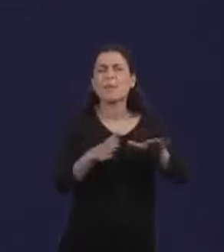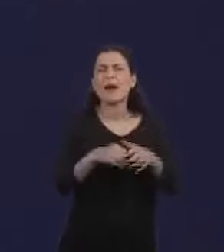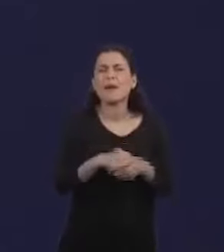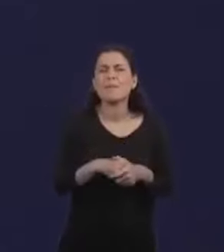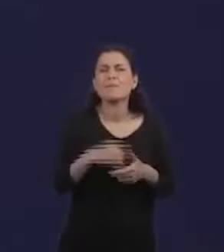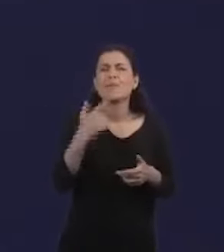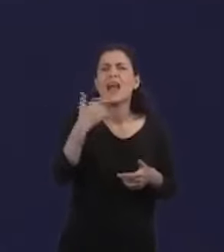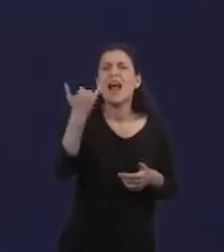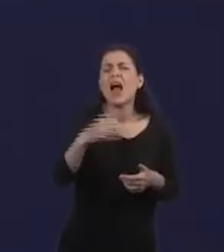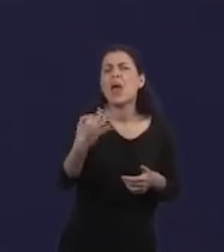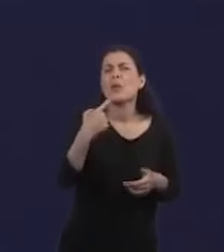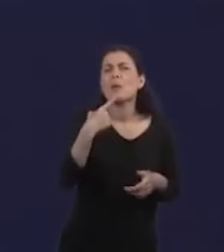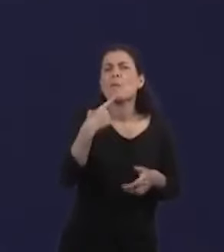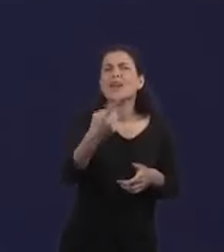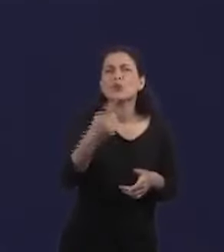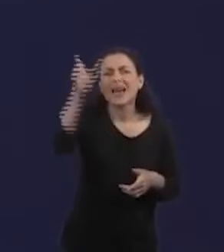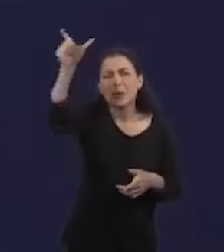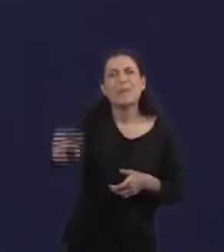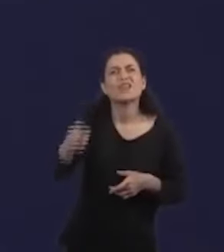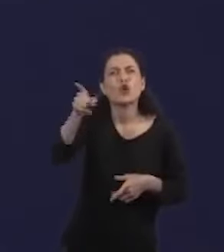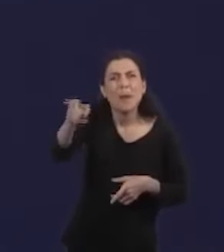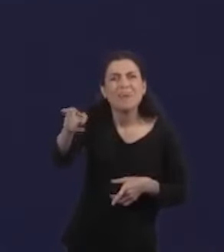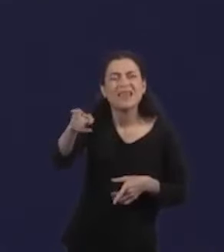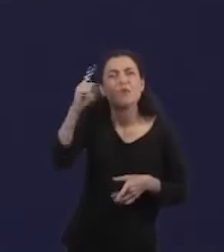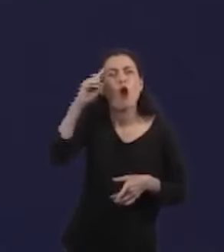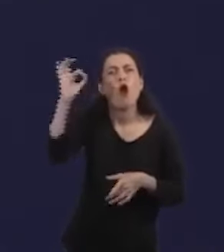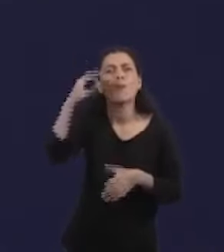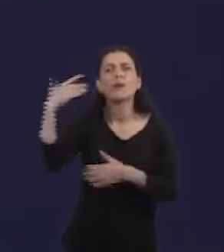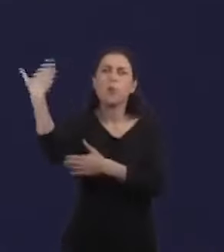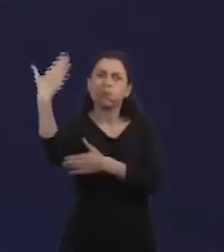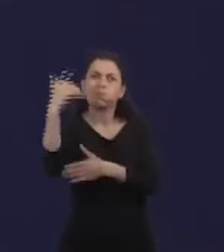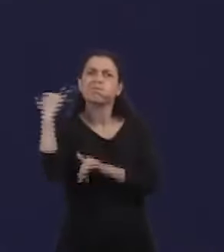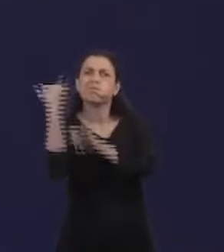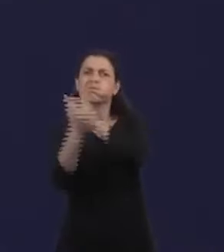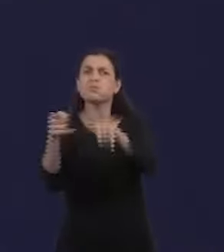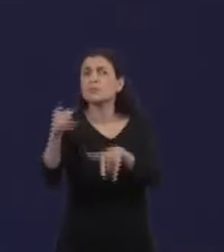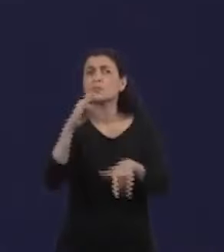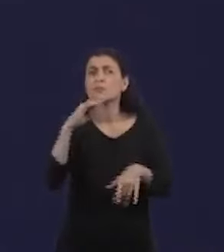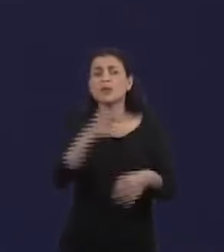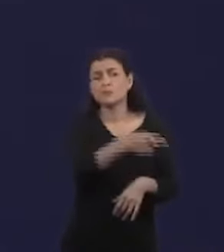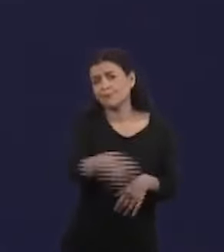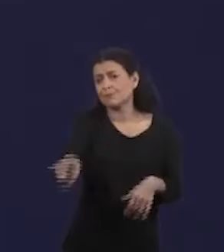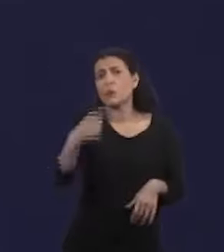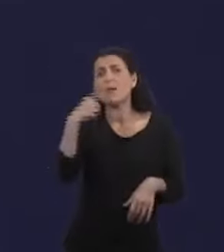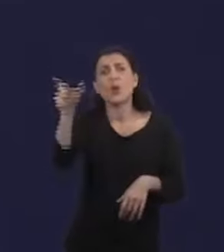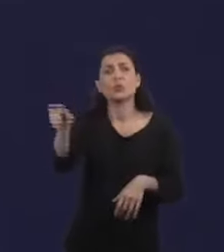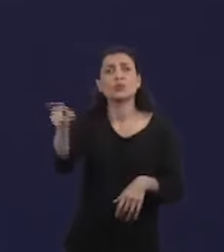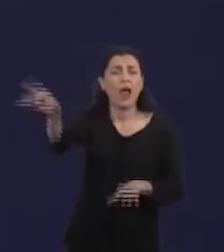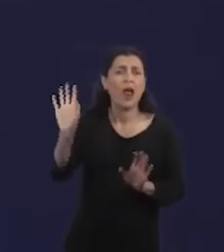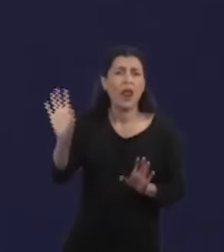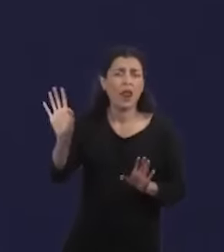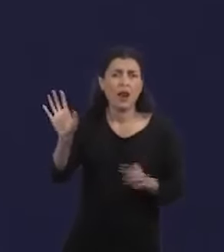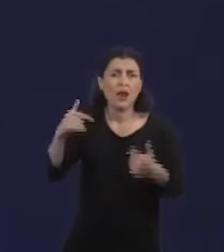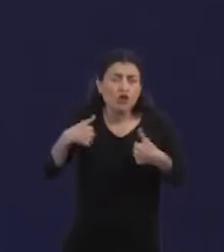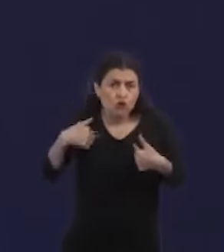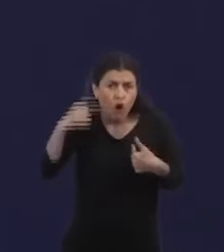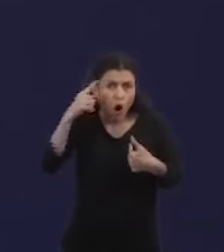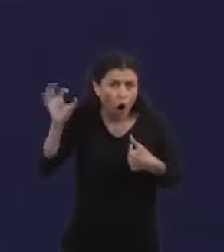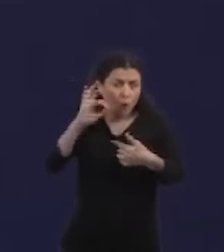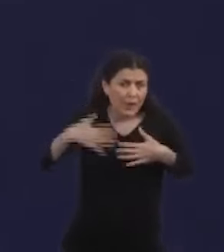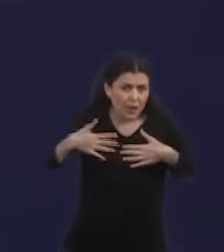hay que preguntarle a él qué fue lo que dijo yo lo que te puedo contestar Es como bien vos decís en tal caso la